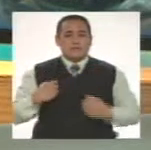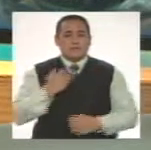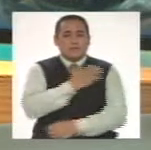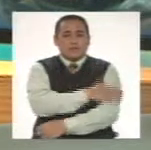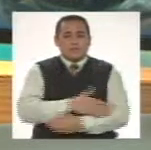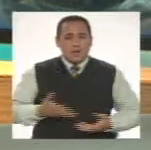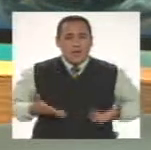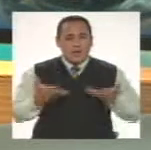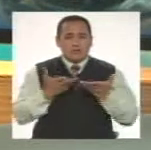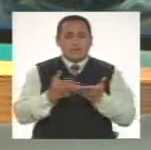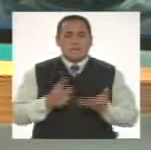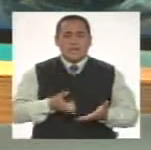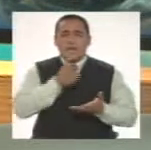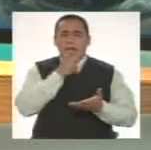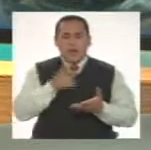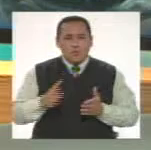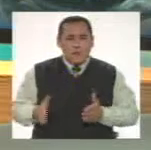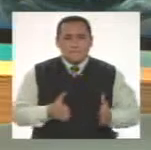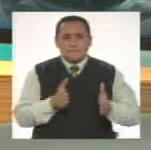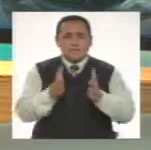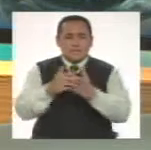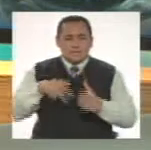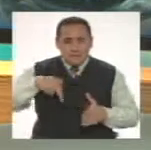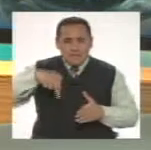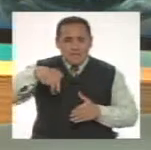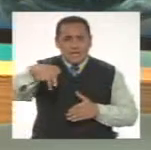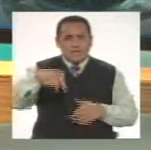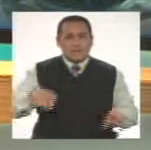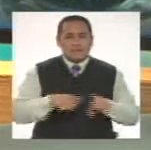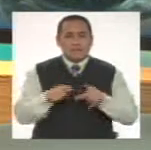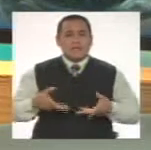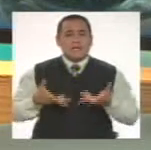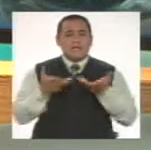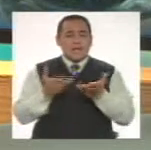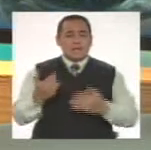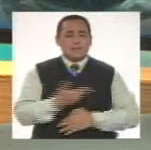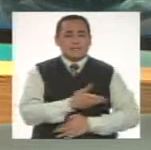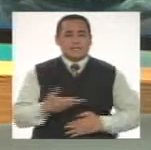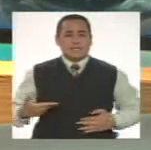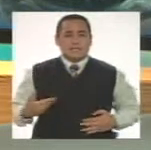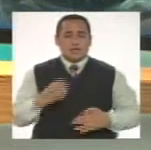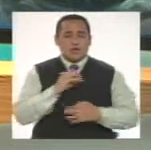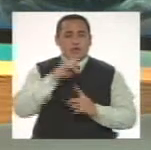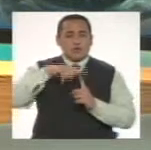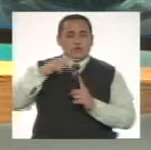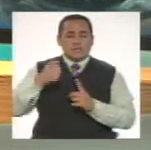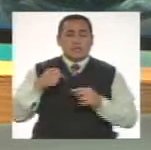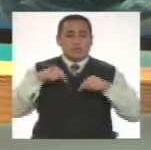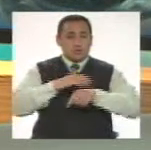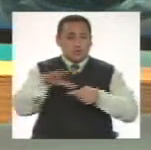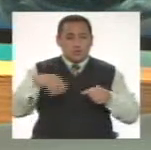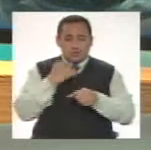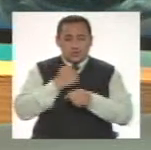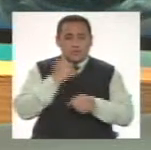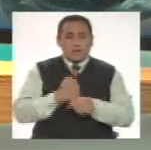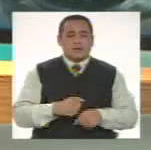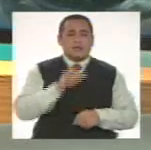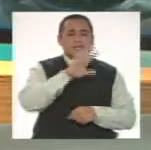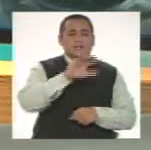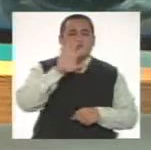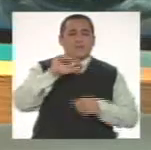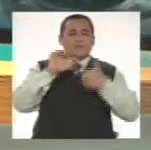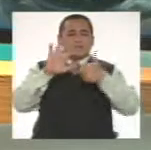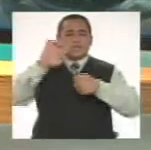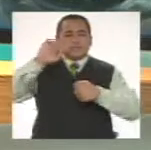de agua y potable, de pistas y veredas, que fueron entregadas hoy por el presidente Ollantomala. Las tres obras demandaron 556.000 nuevos soles